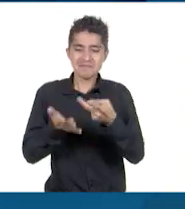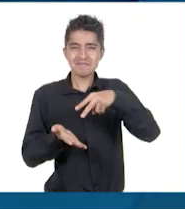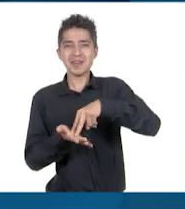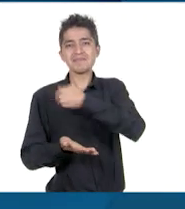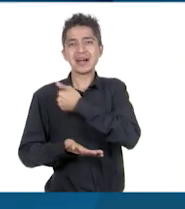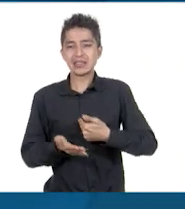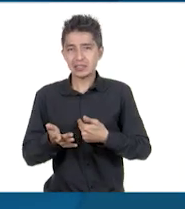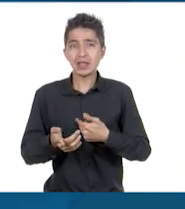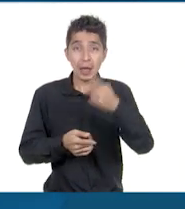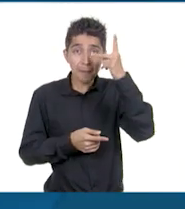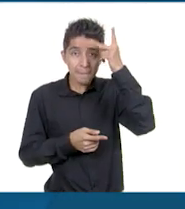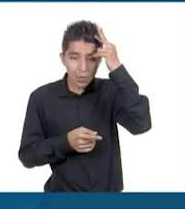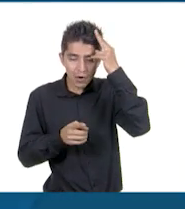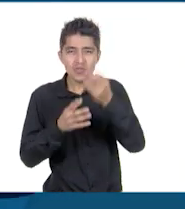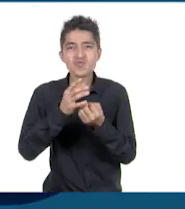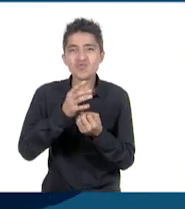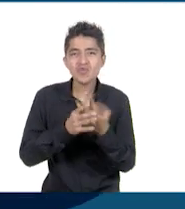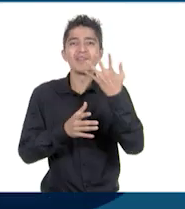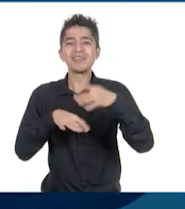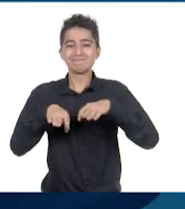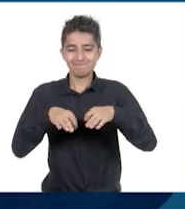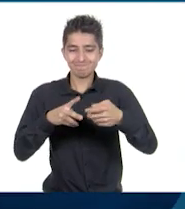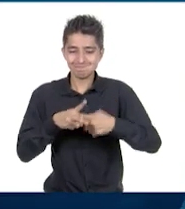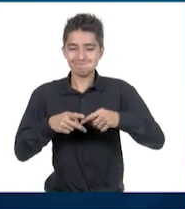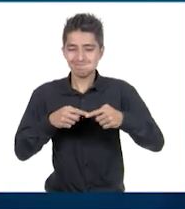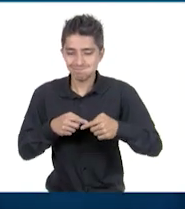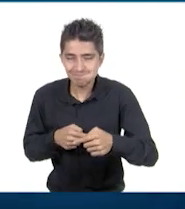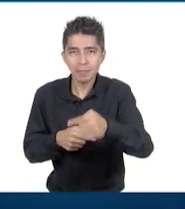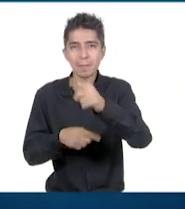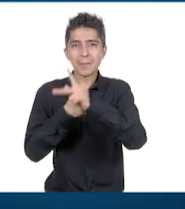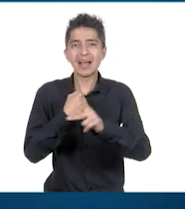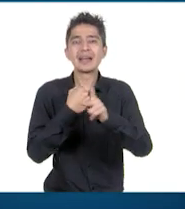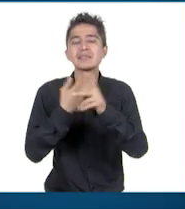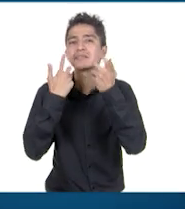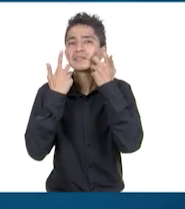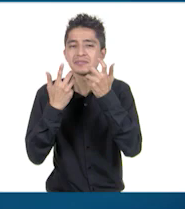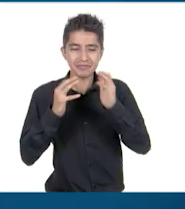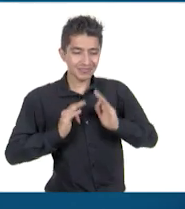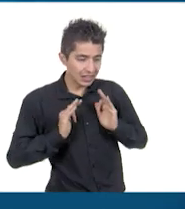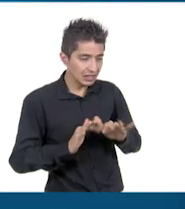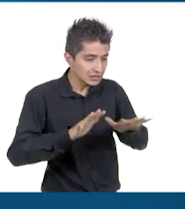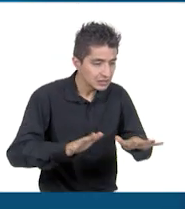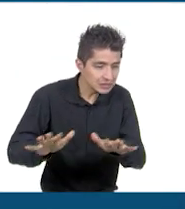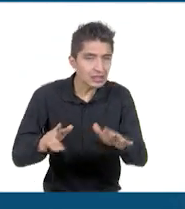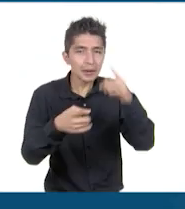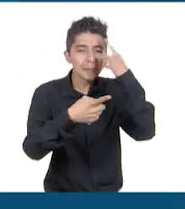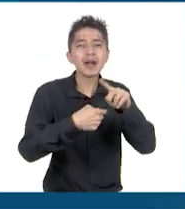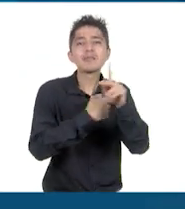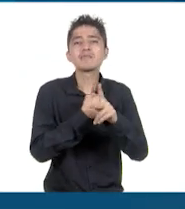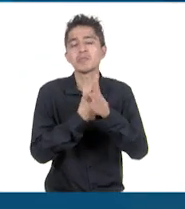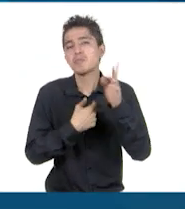régimen de Díaz comenzó una nueva etapa en la vida del país con miras a lograr la estabilidad política y económica.